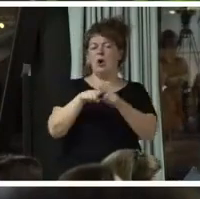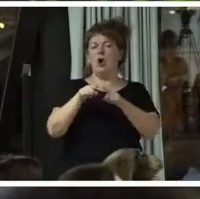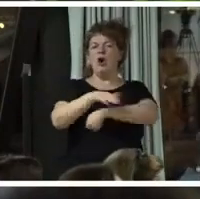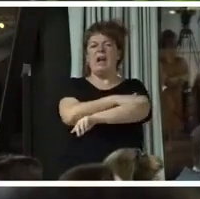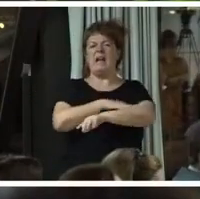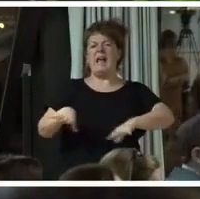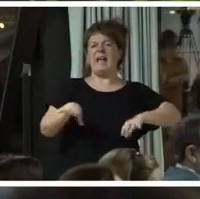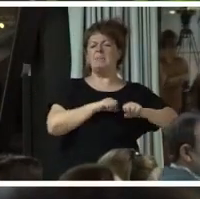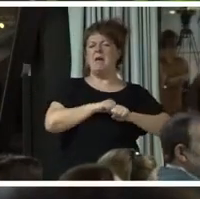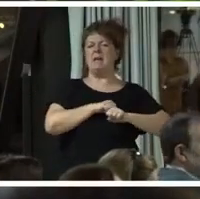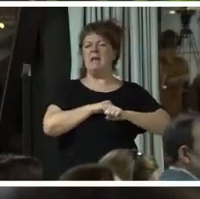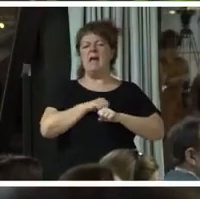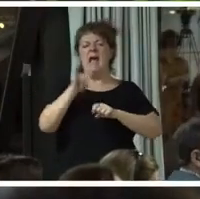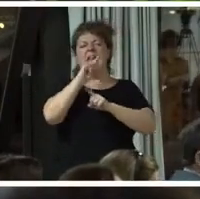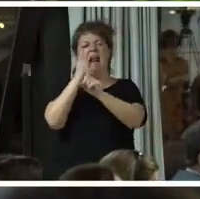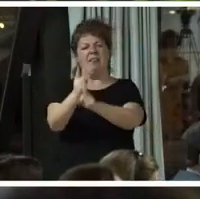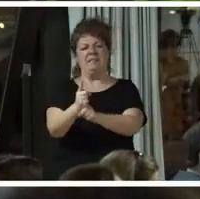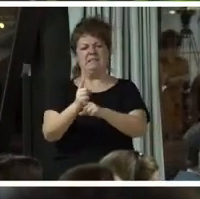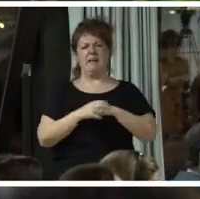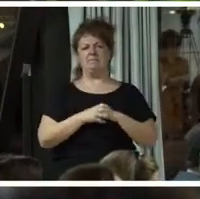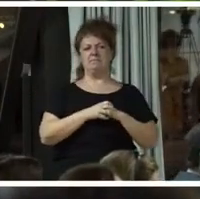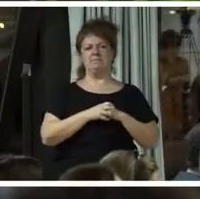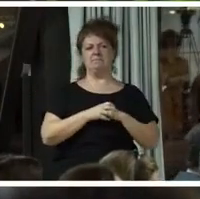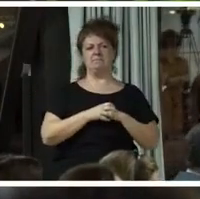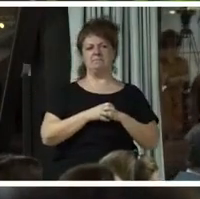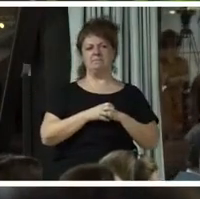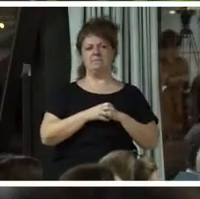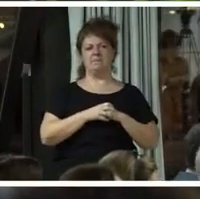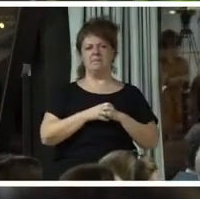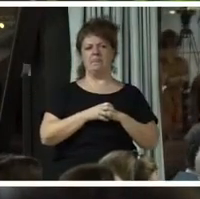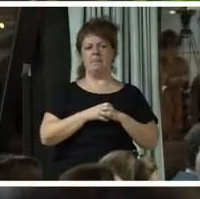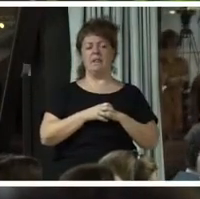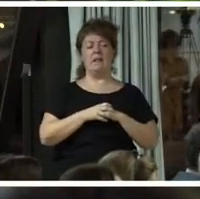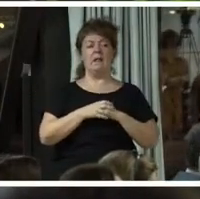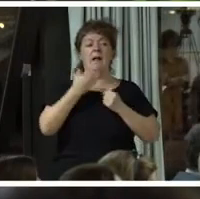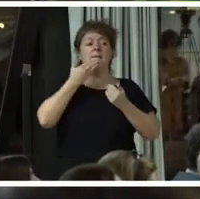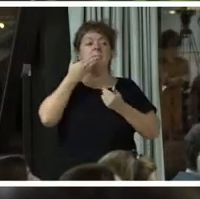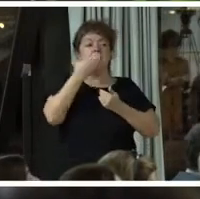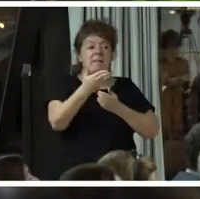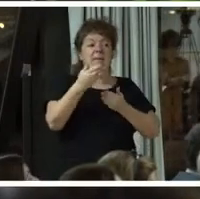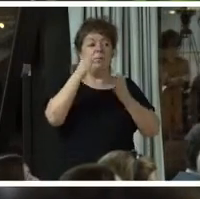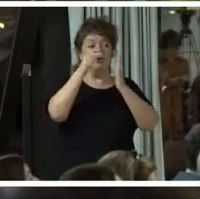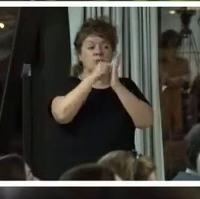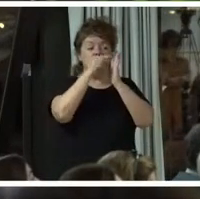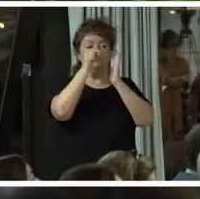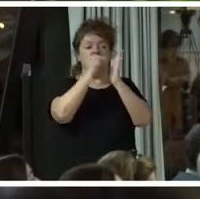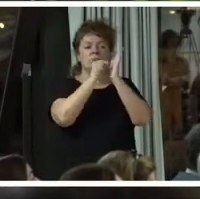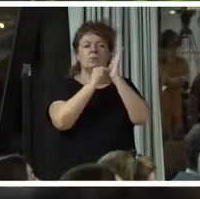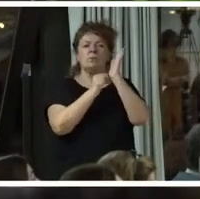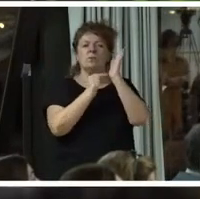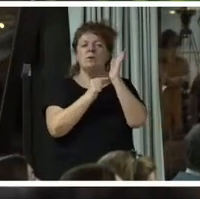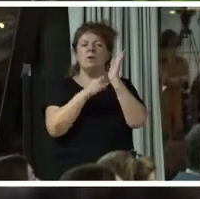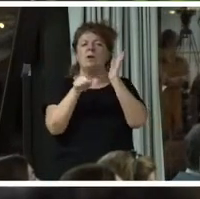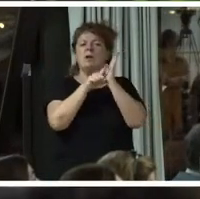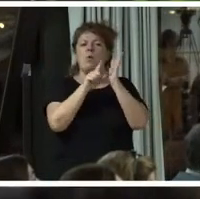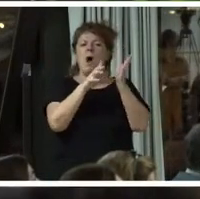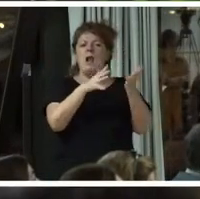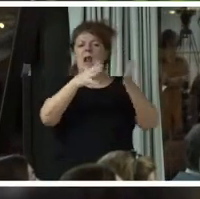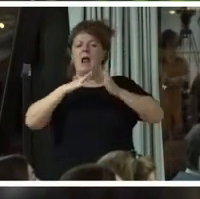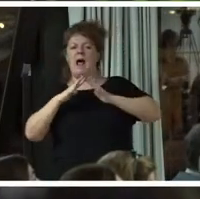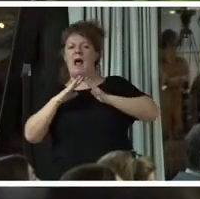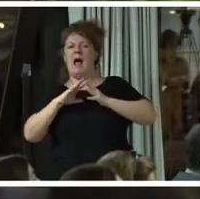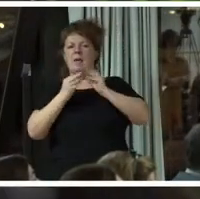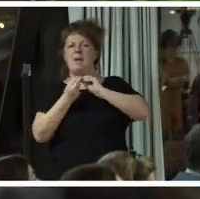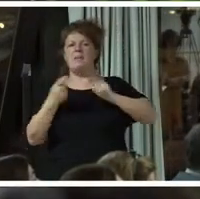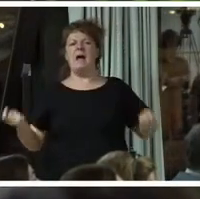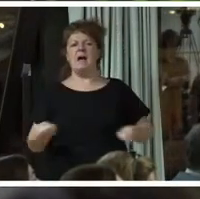este régimen racista eh Y Y bueno pues solicitamos que estas medidas aparte sean implementadas a